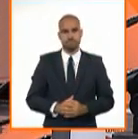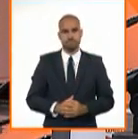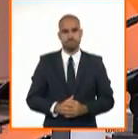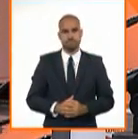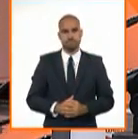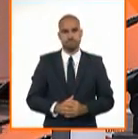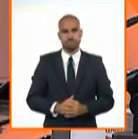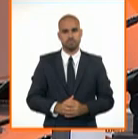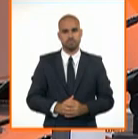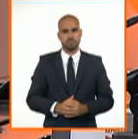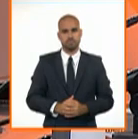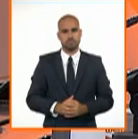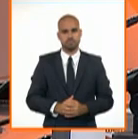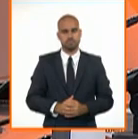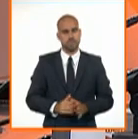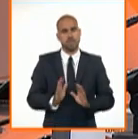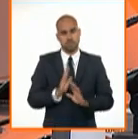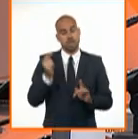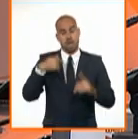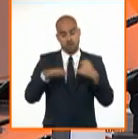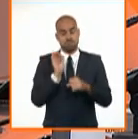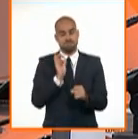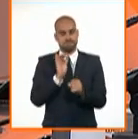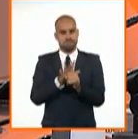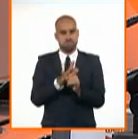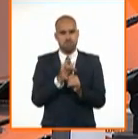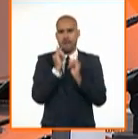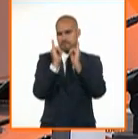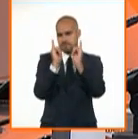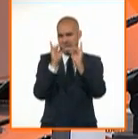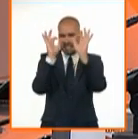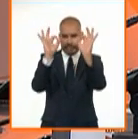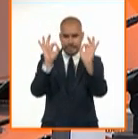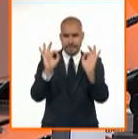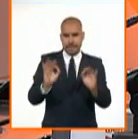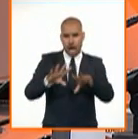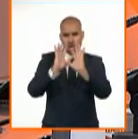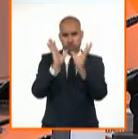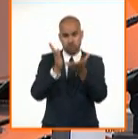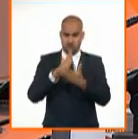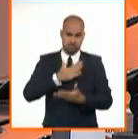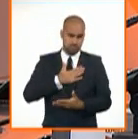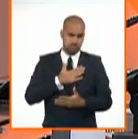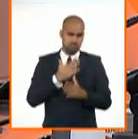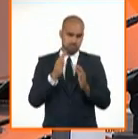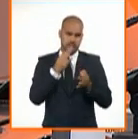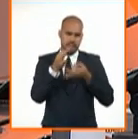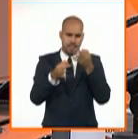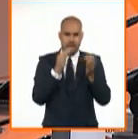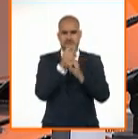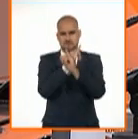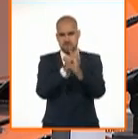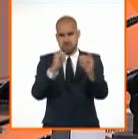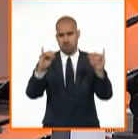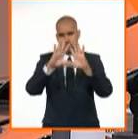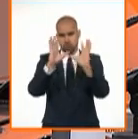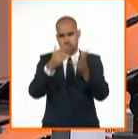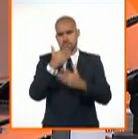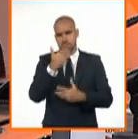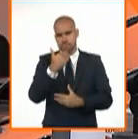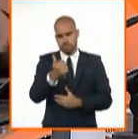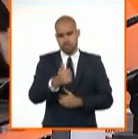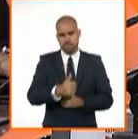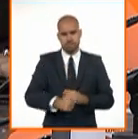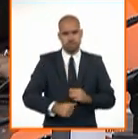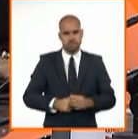más precisiones ahora en el tema y ya poder ampliar la información para todo nuestro pueblo me gustaría